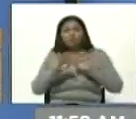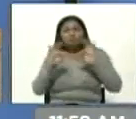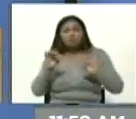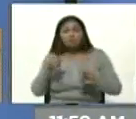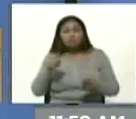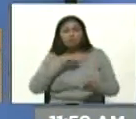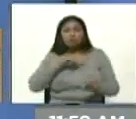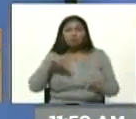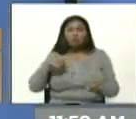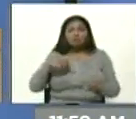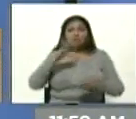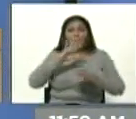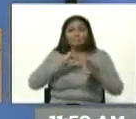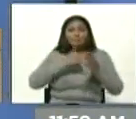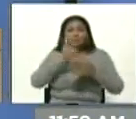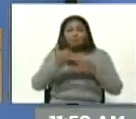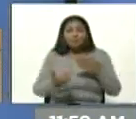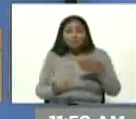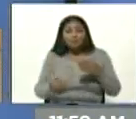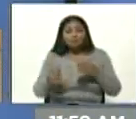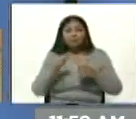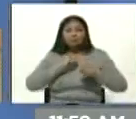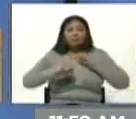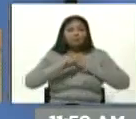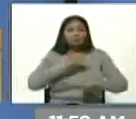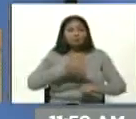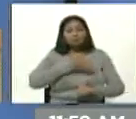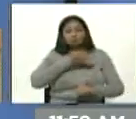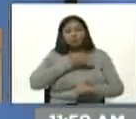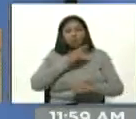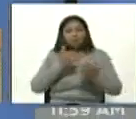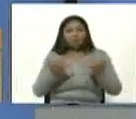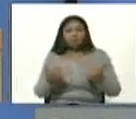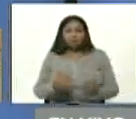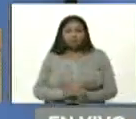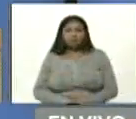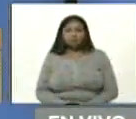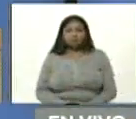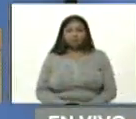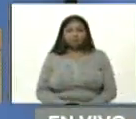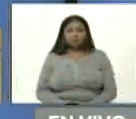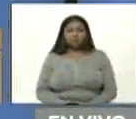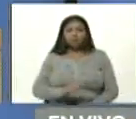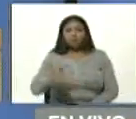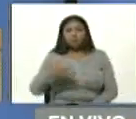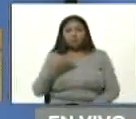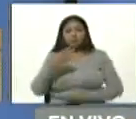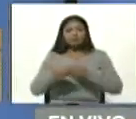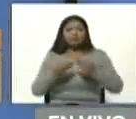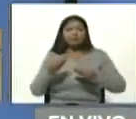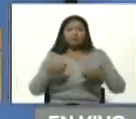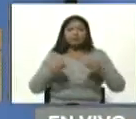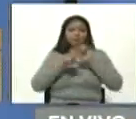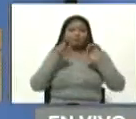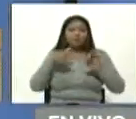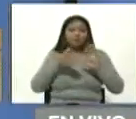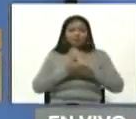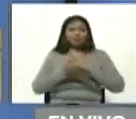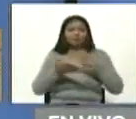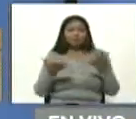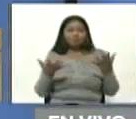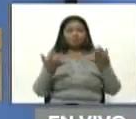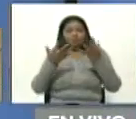a nuestra planificación de los movimientos sociales. Recuerden que era imposible mover toda la maquinaria, ¿por qué?